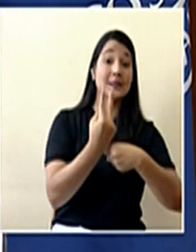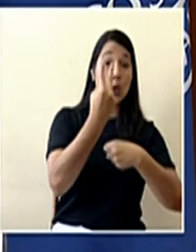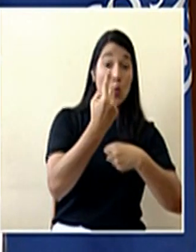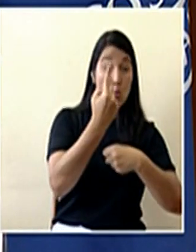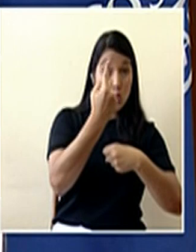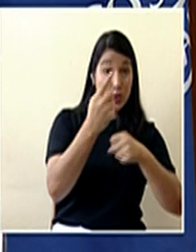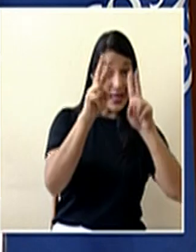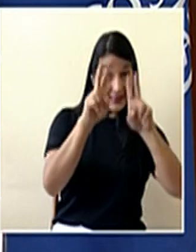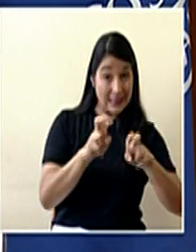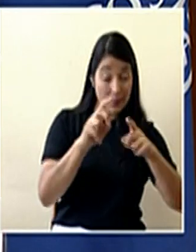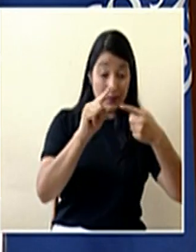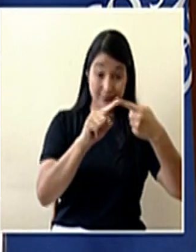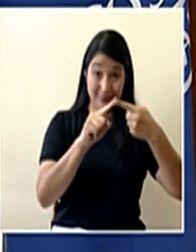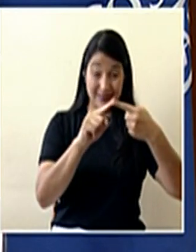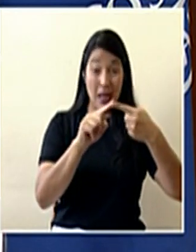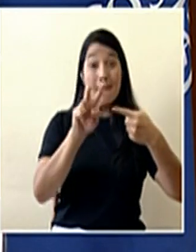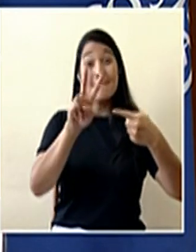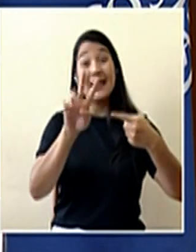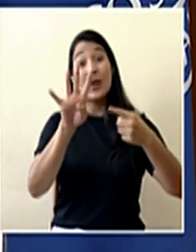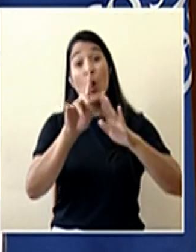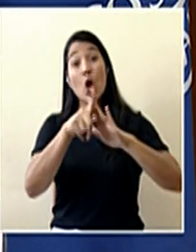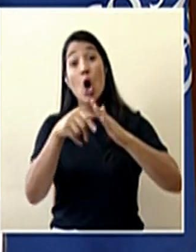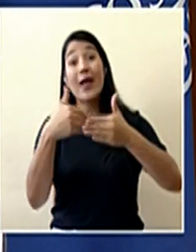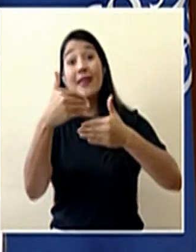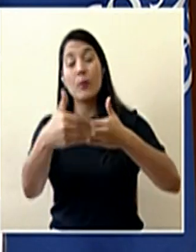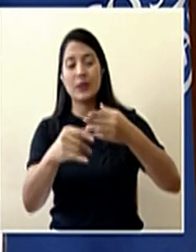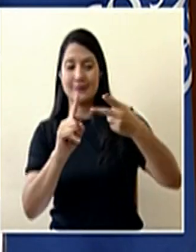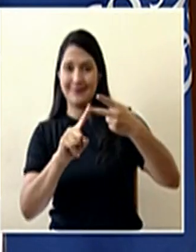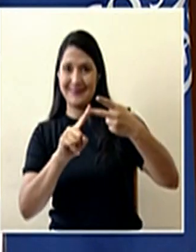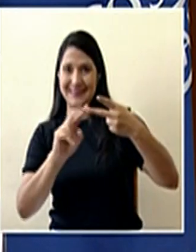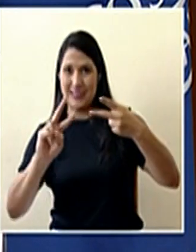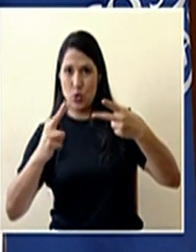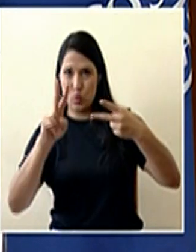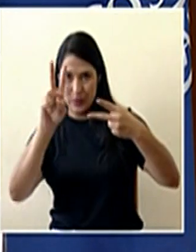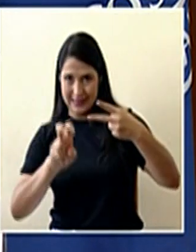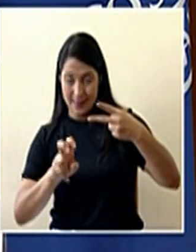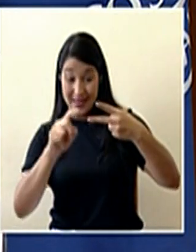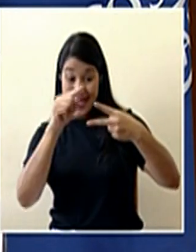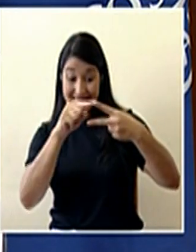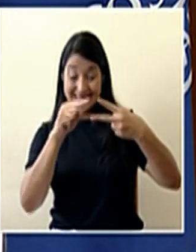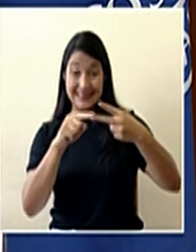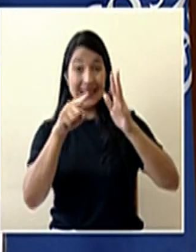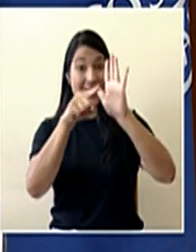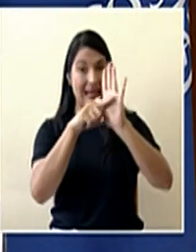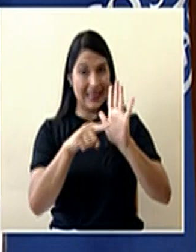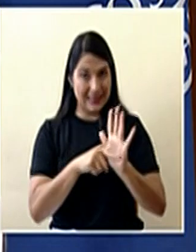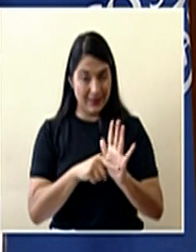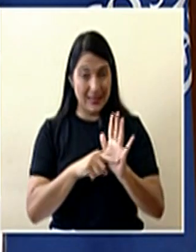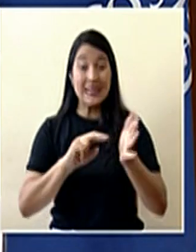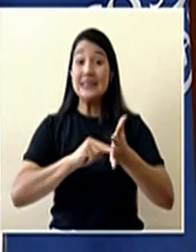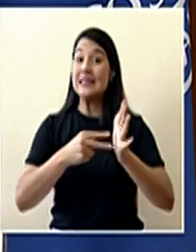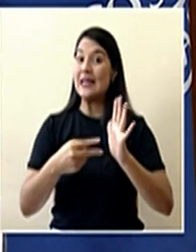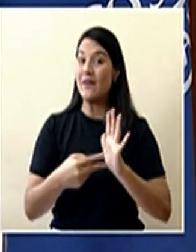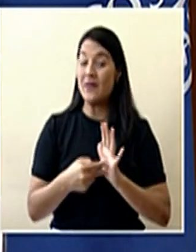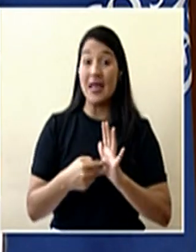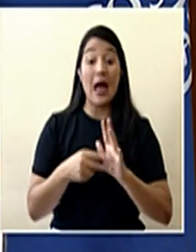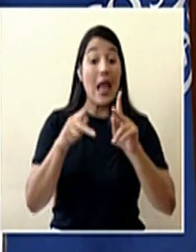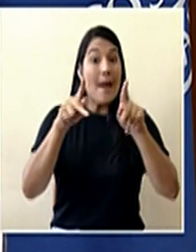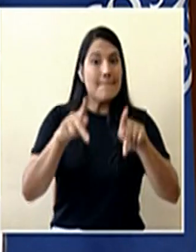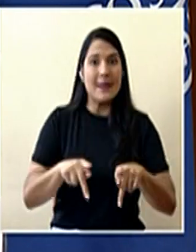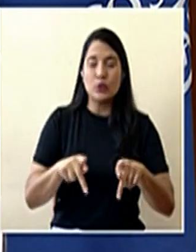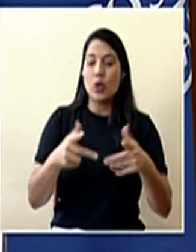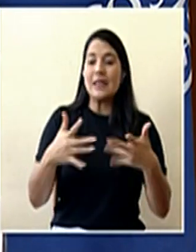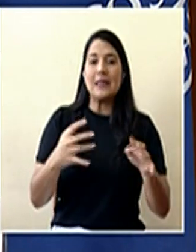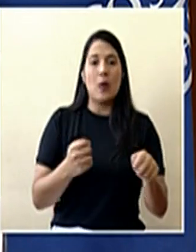una muestra negativa y la siguiente que también tiene que salir negativa. Eso nos indica que ya el paciente no tiene la